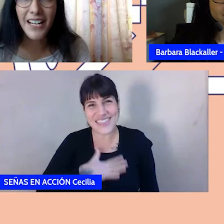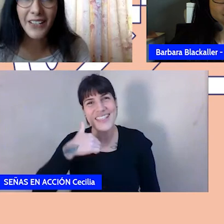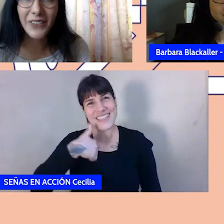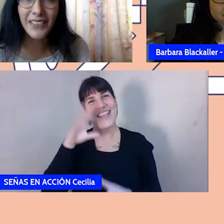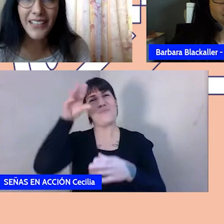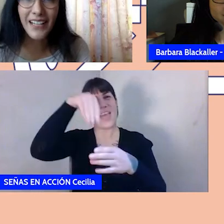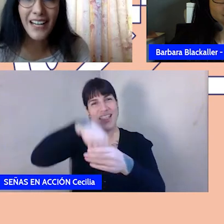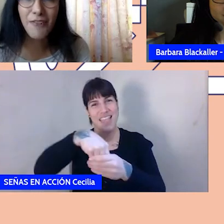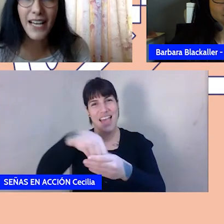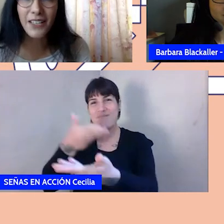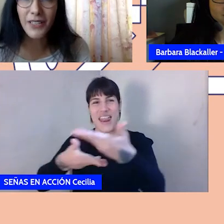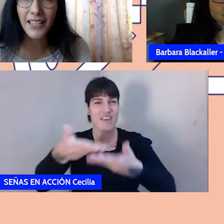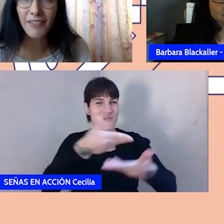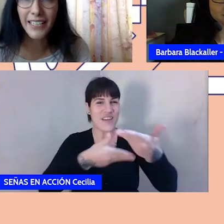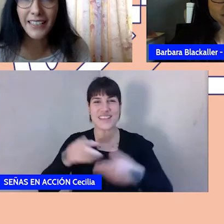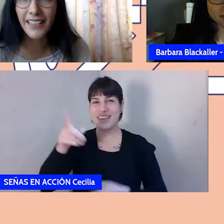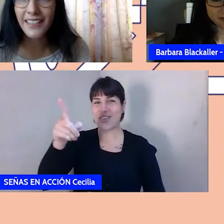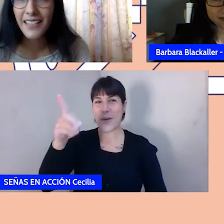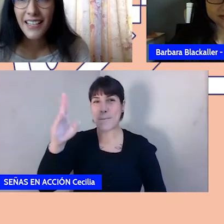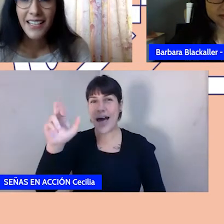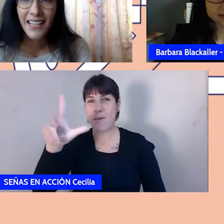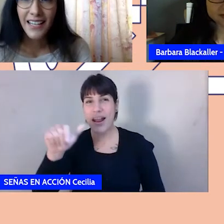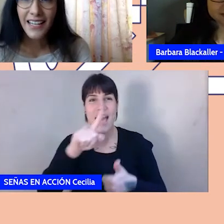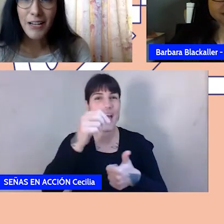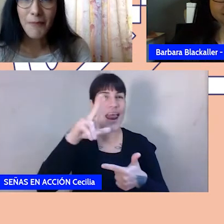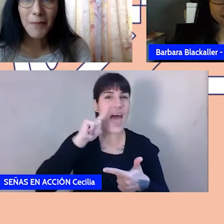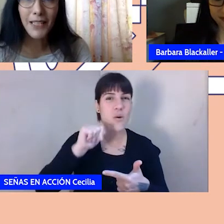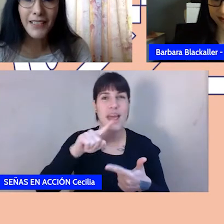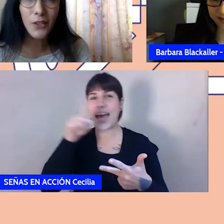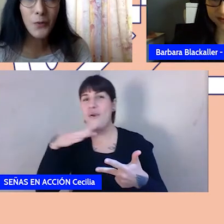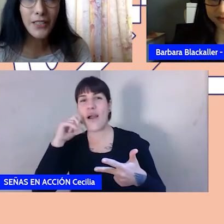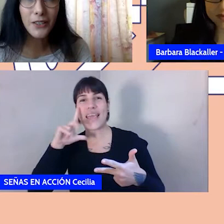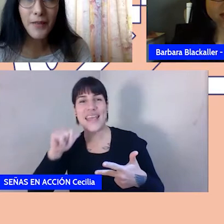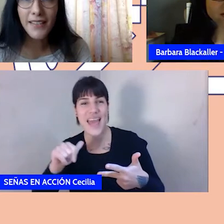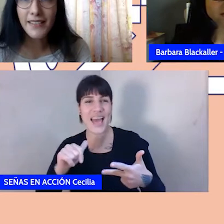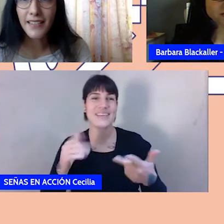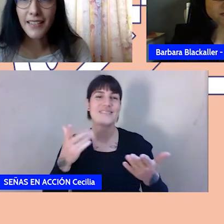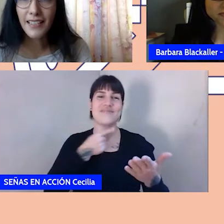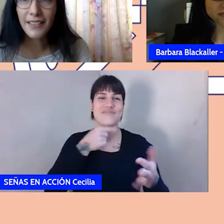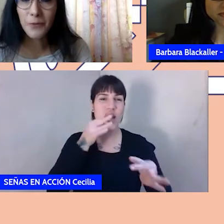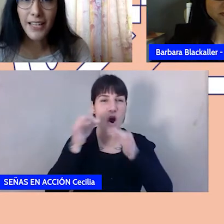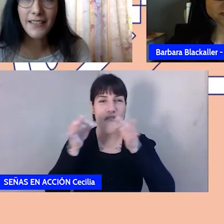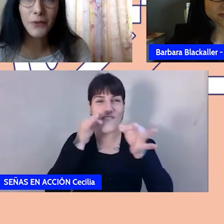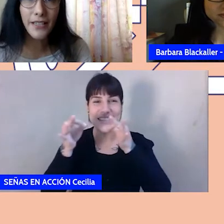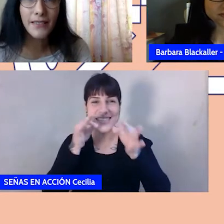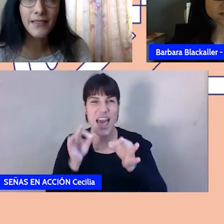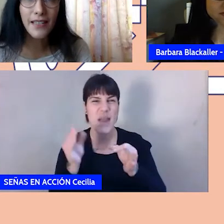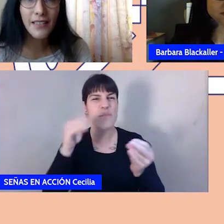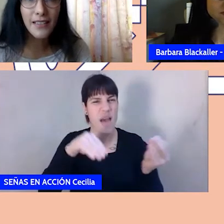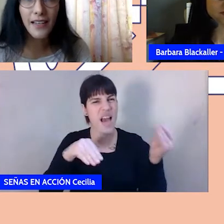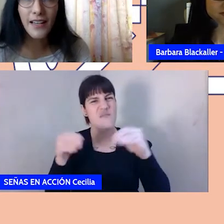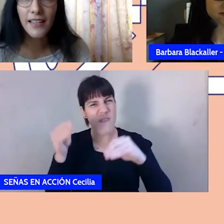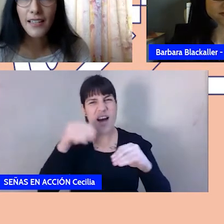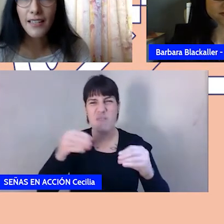con Bárbara, con Ana Laura y con Ana Joaquina. Para platicar un poquito más acerca de las comunidades de mujeres